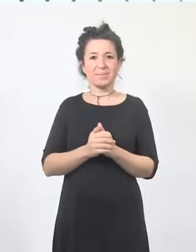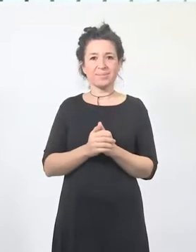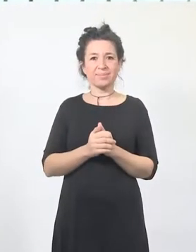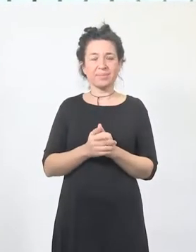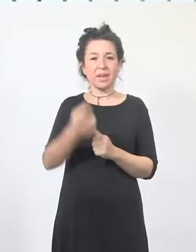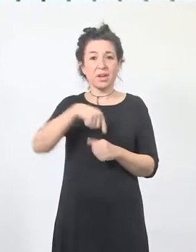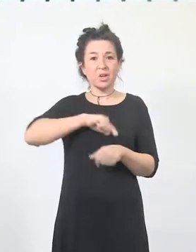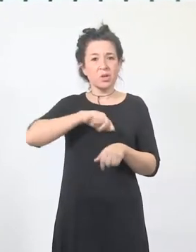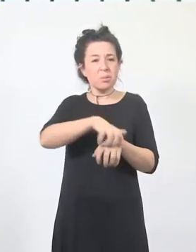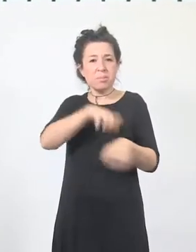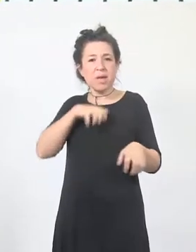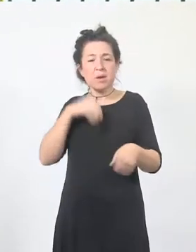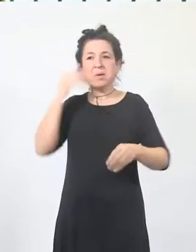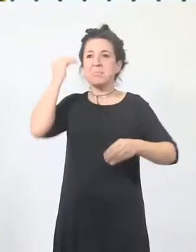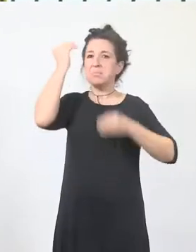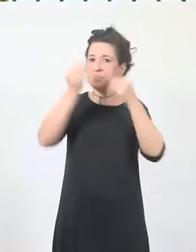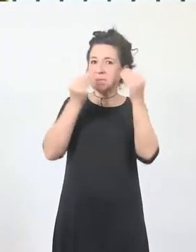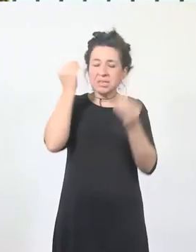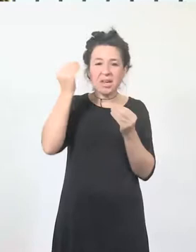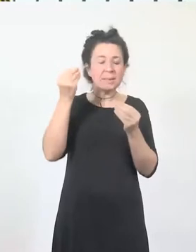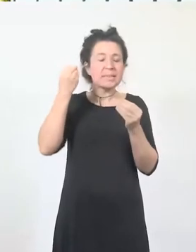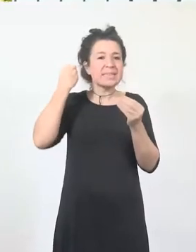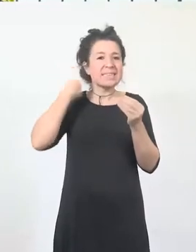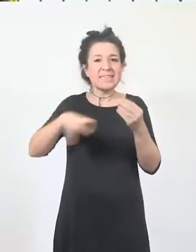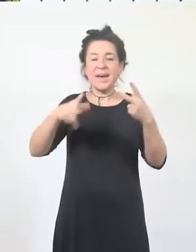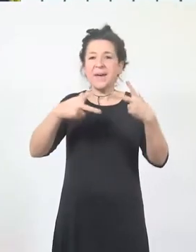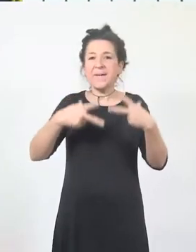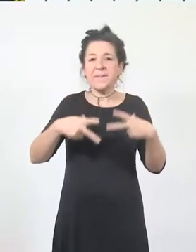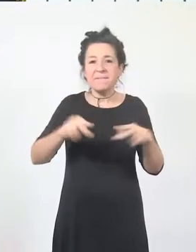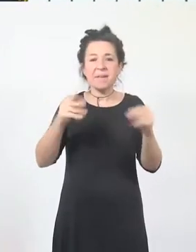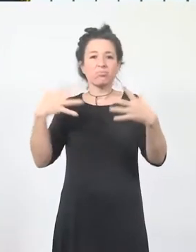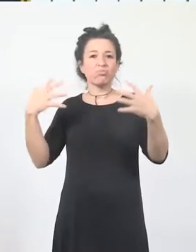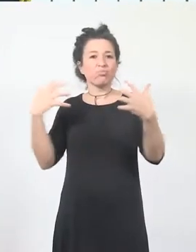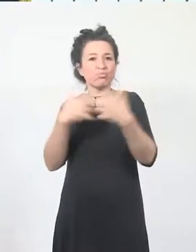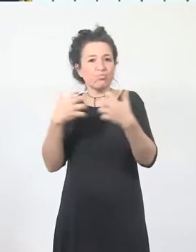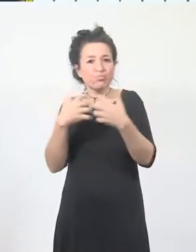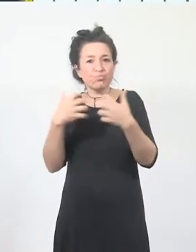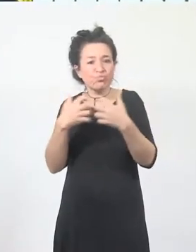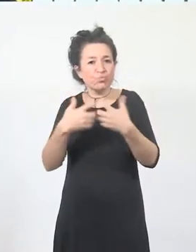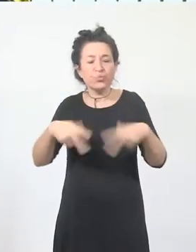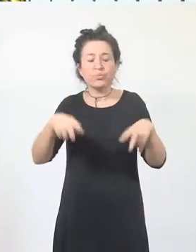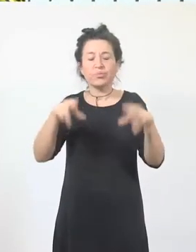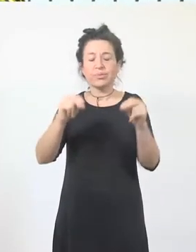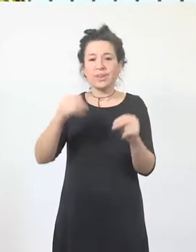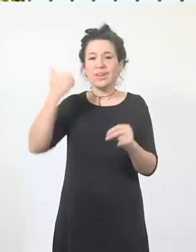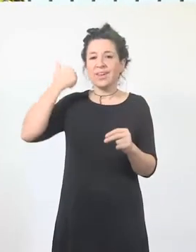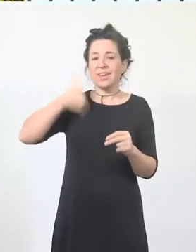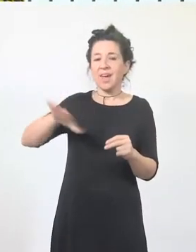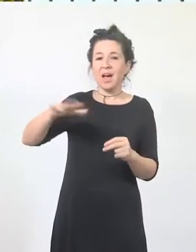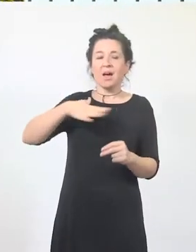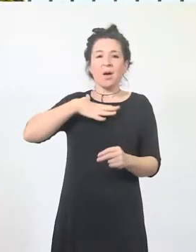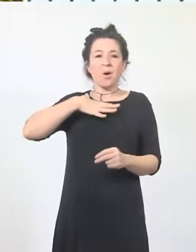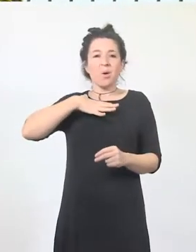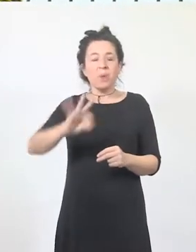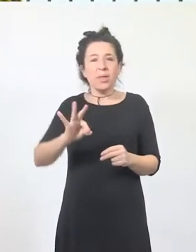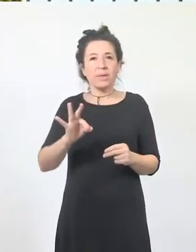mayoría de nosotros pensábamos que sí, ya era el fin de esa tragedia y que ya